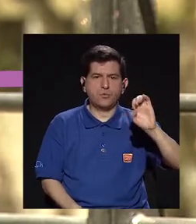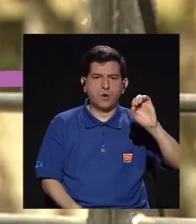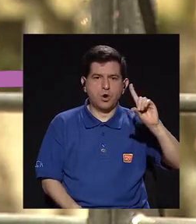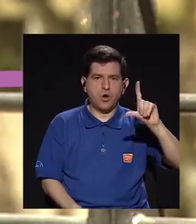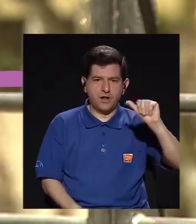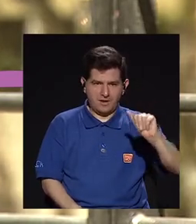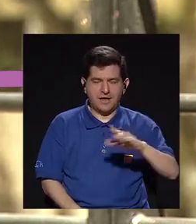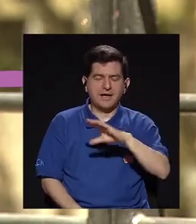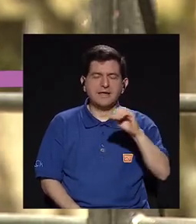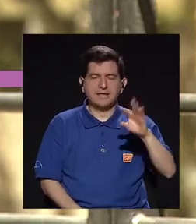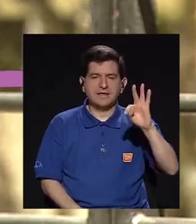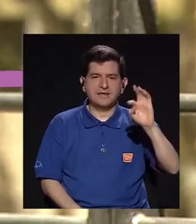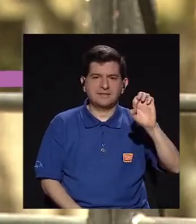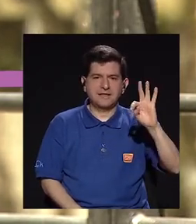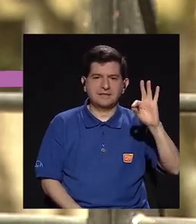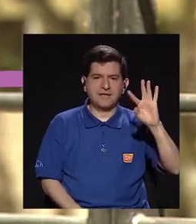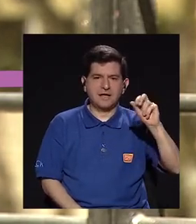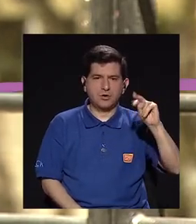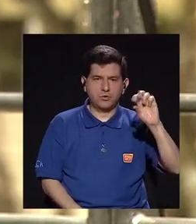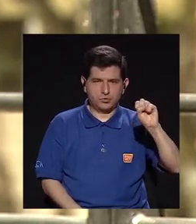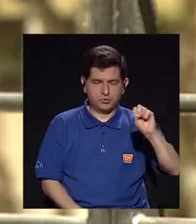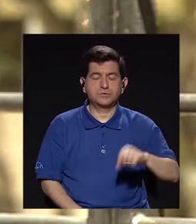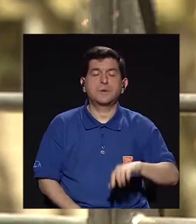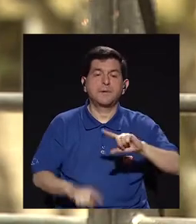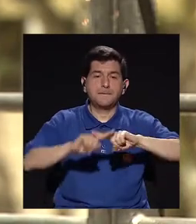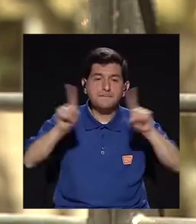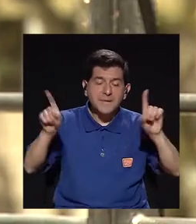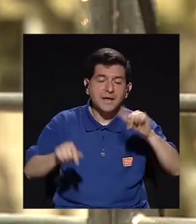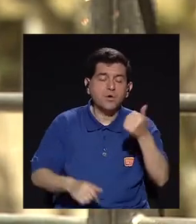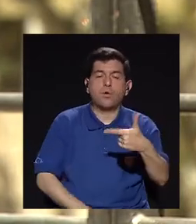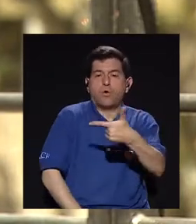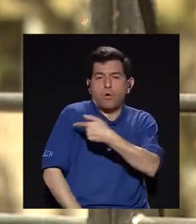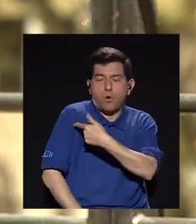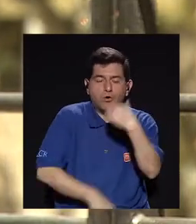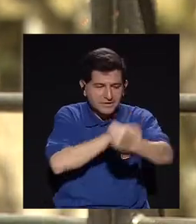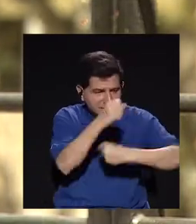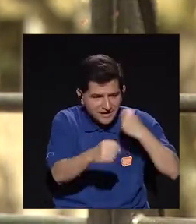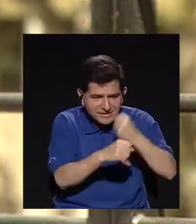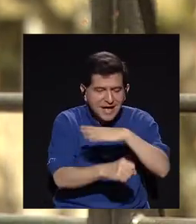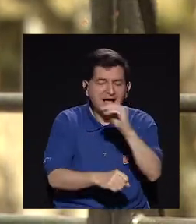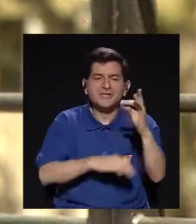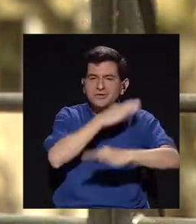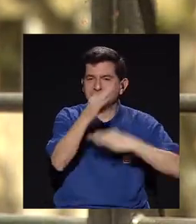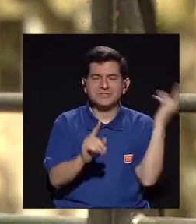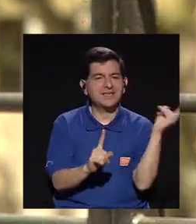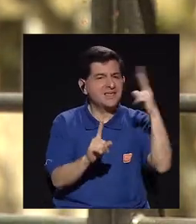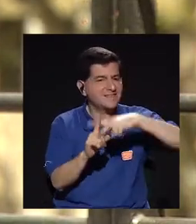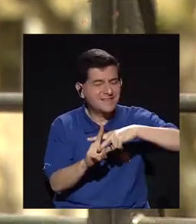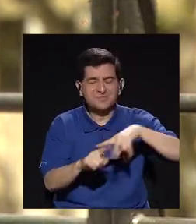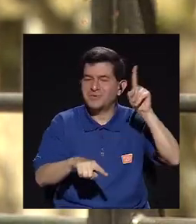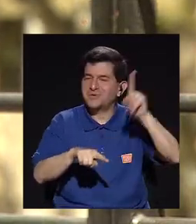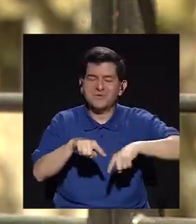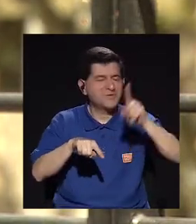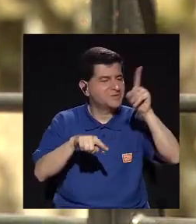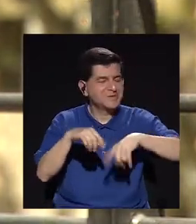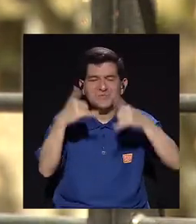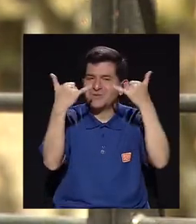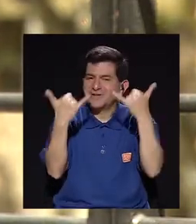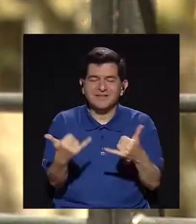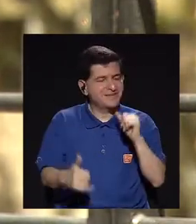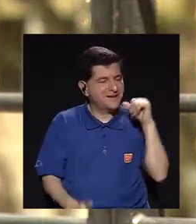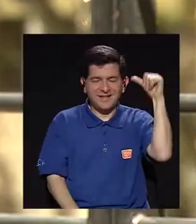La vacuna del tétano se puede aplicar en adultos. Pero hay otras vacunas que por la edad y por el tipo de aplicación no se pueden